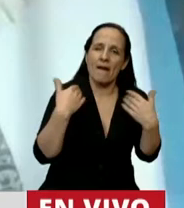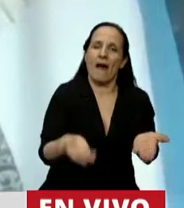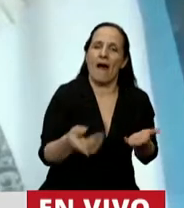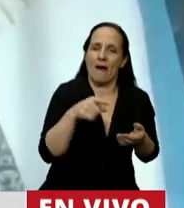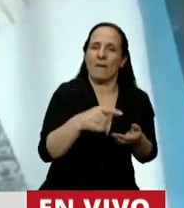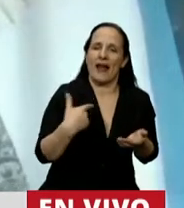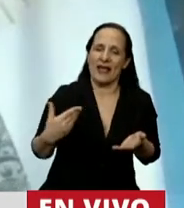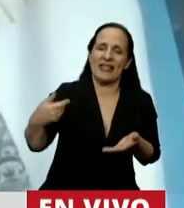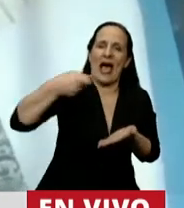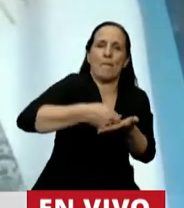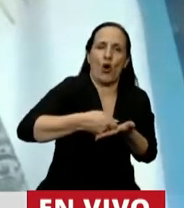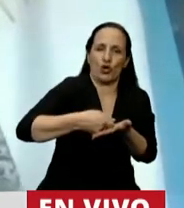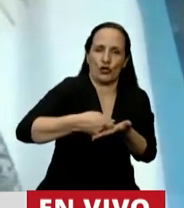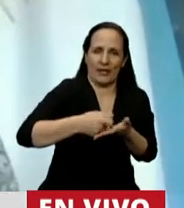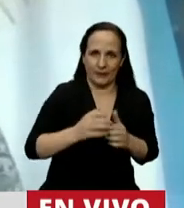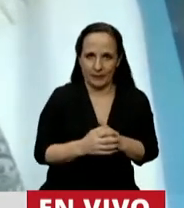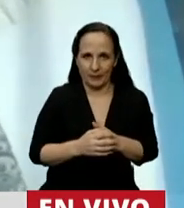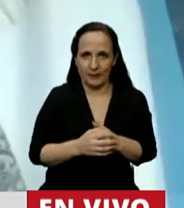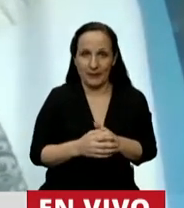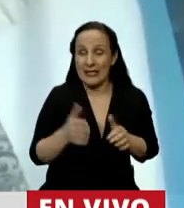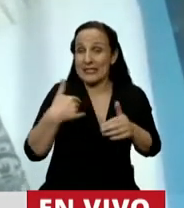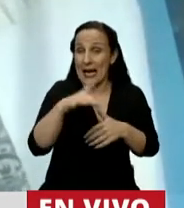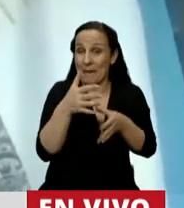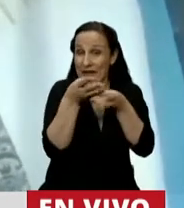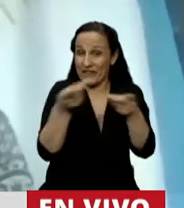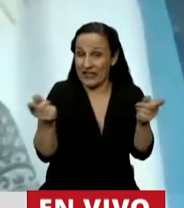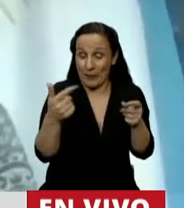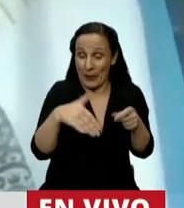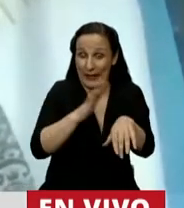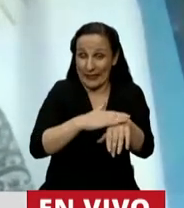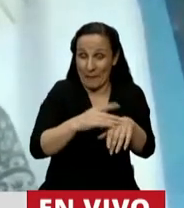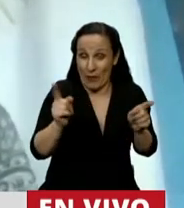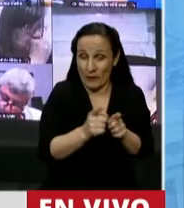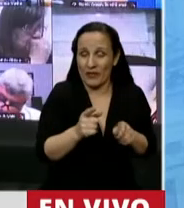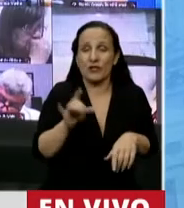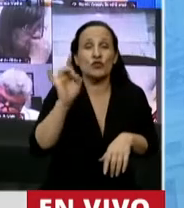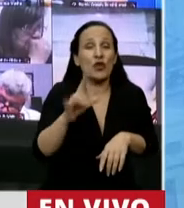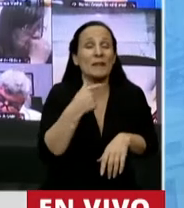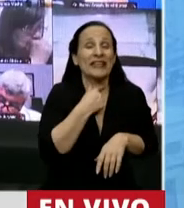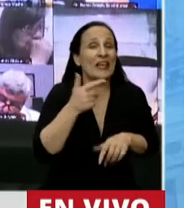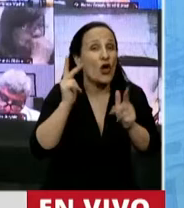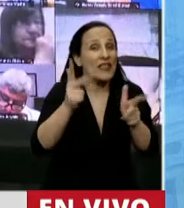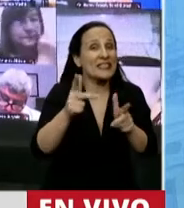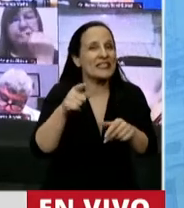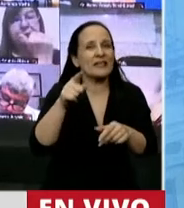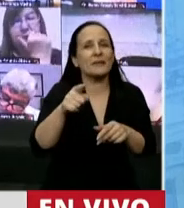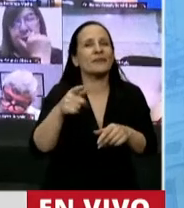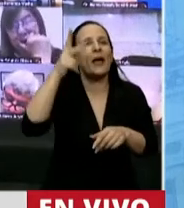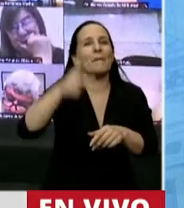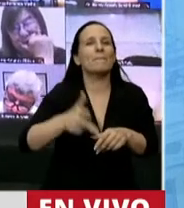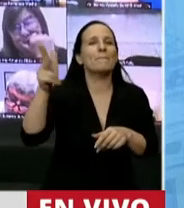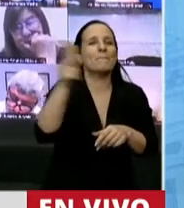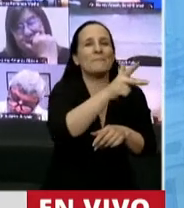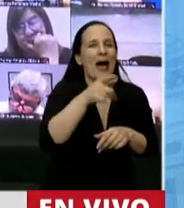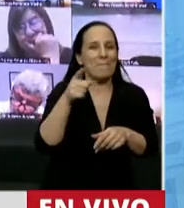este aporte. Para cerrar, señora presidenta, porque me quedo sin tiempo, quisiera simplemente recordar las palabras de nuestro Papa Francisco